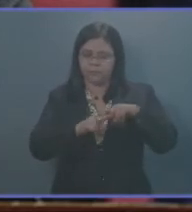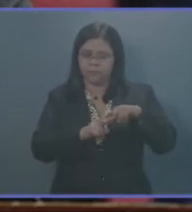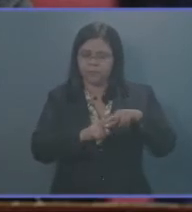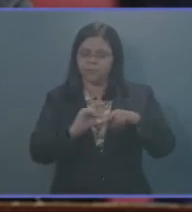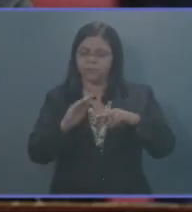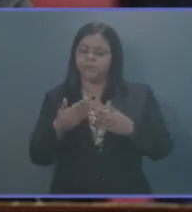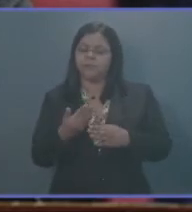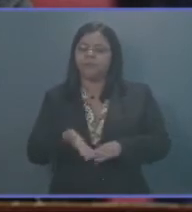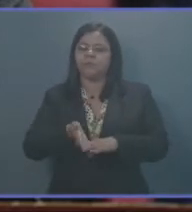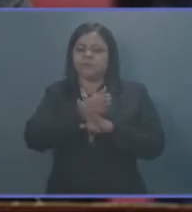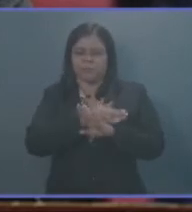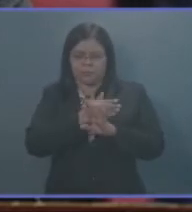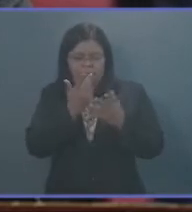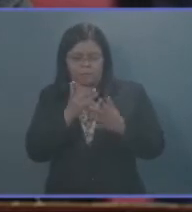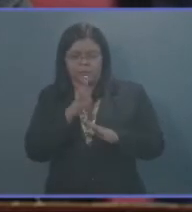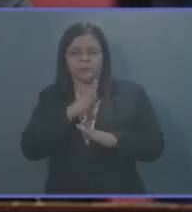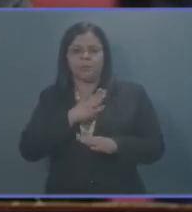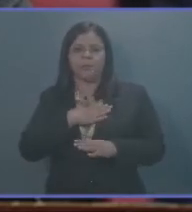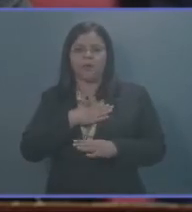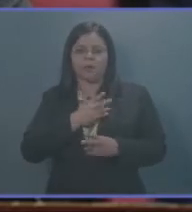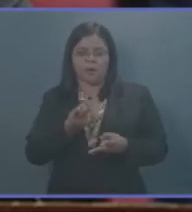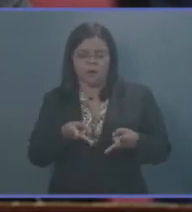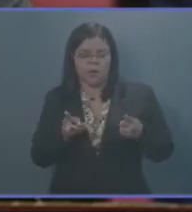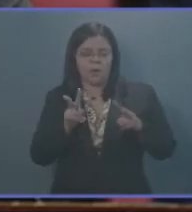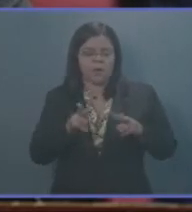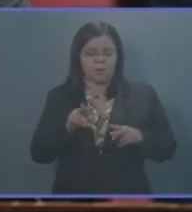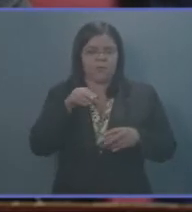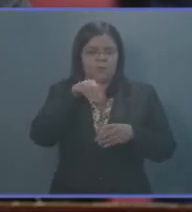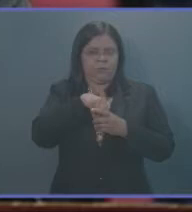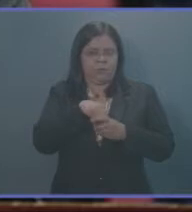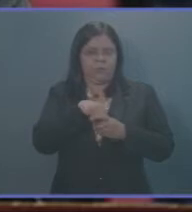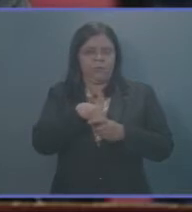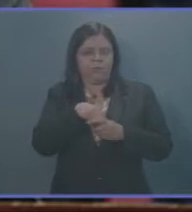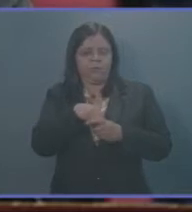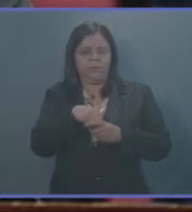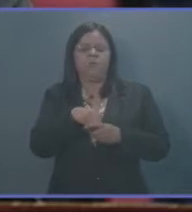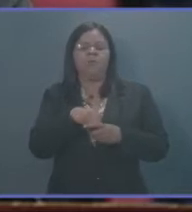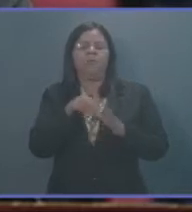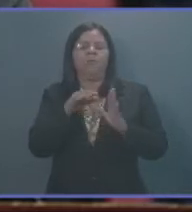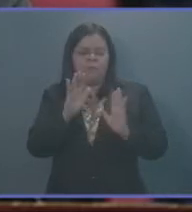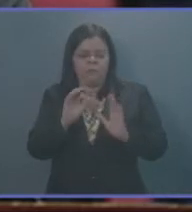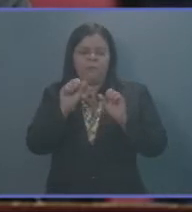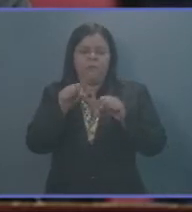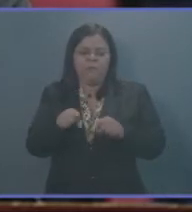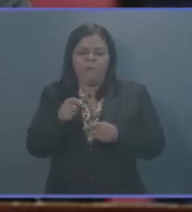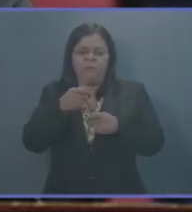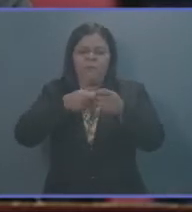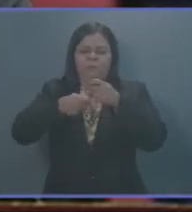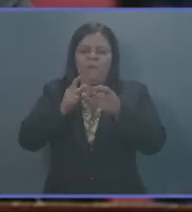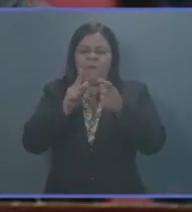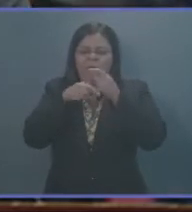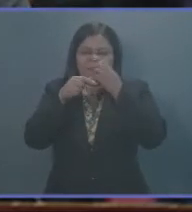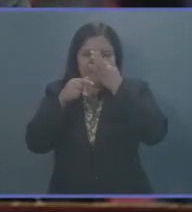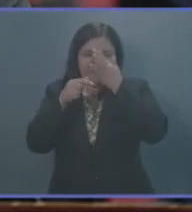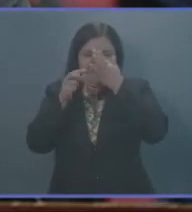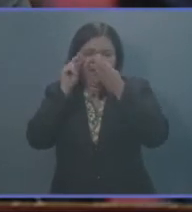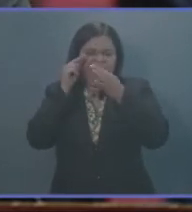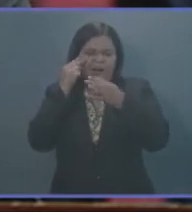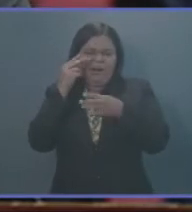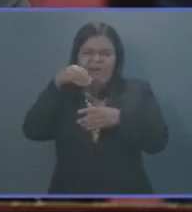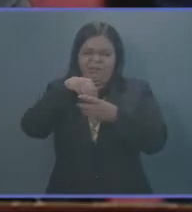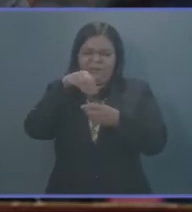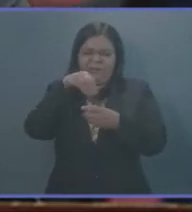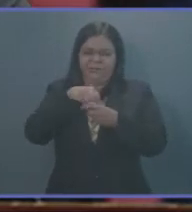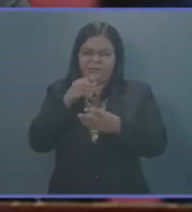se obtendrían con la emisión de títulos valores en los mercados de capitales, que se traducirán en ahorros en el pago